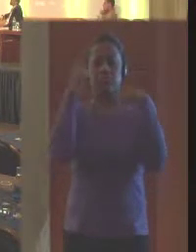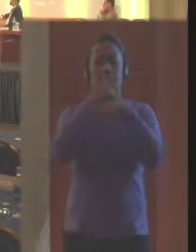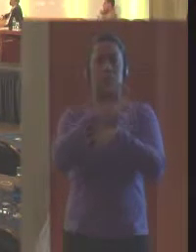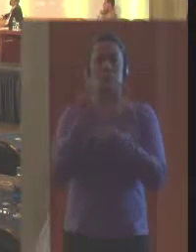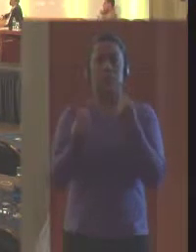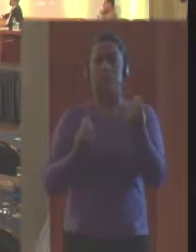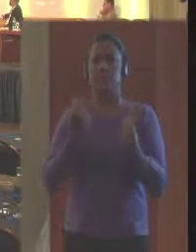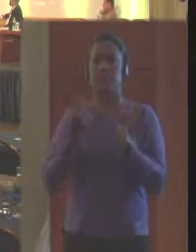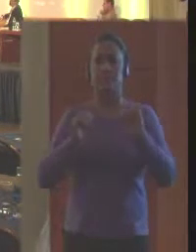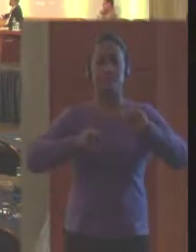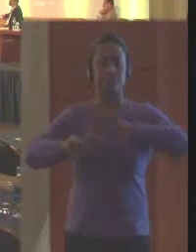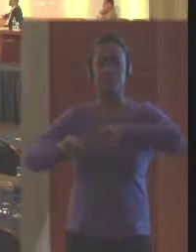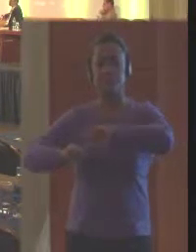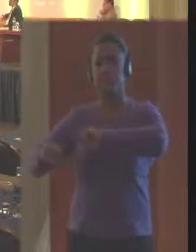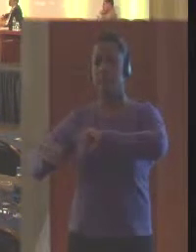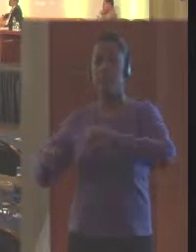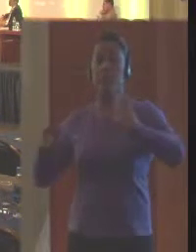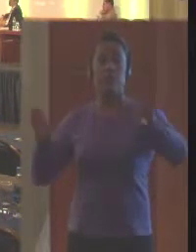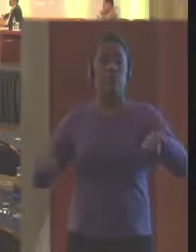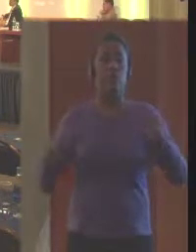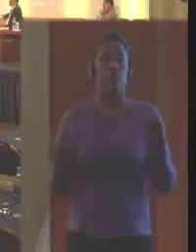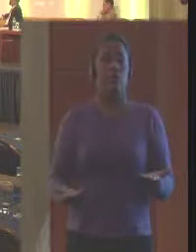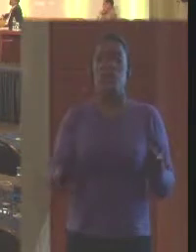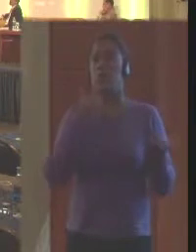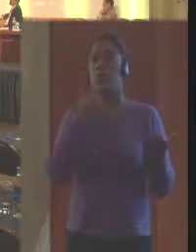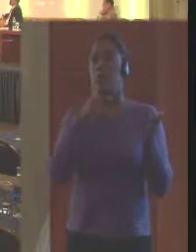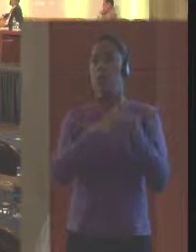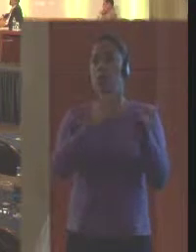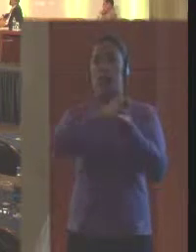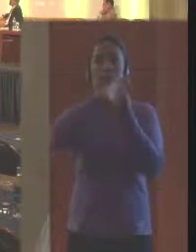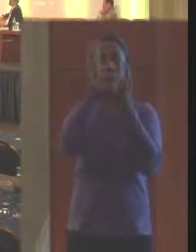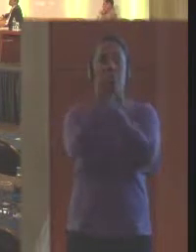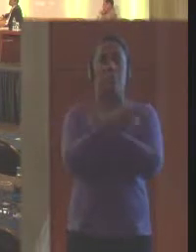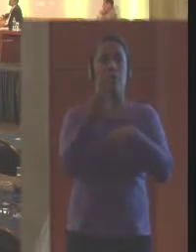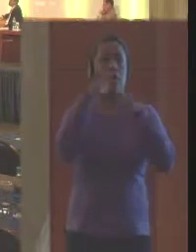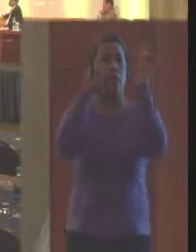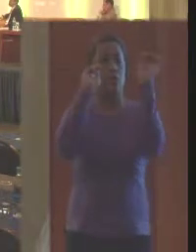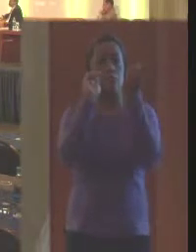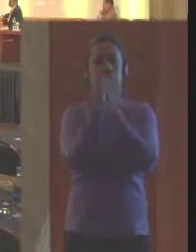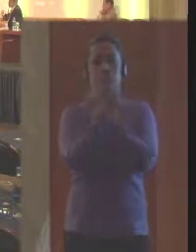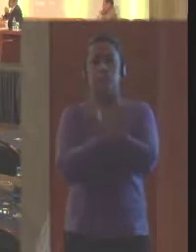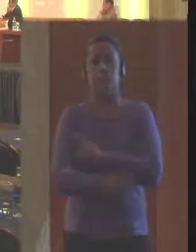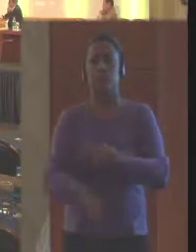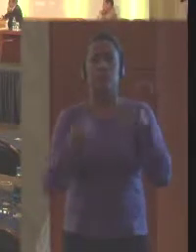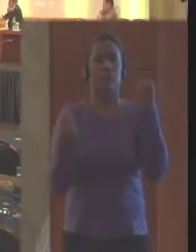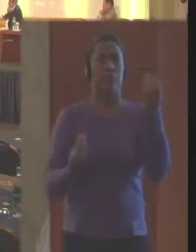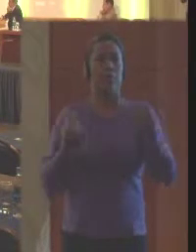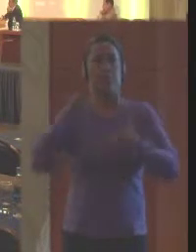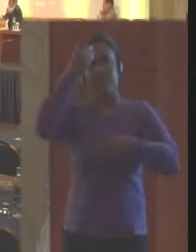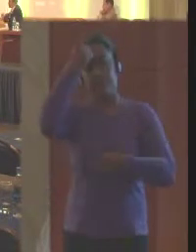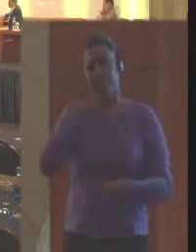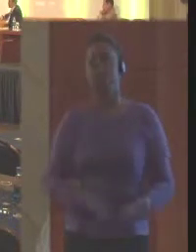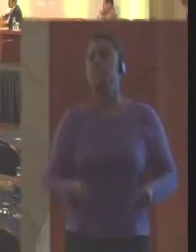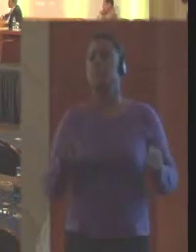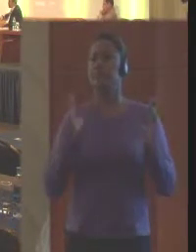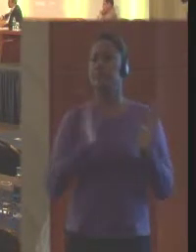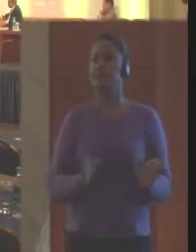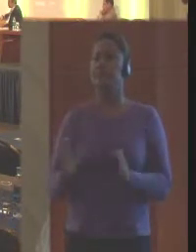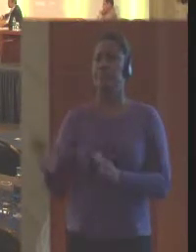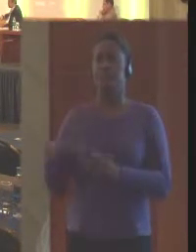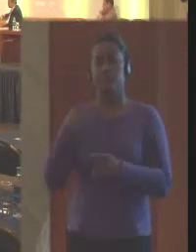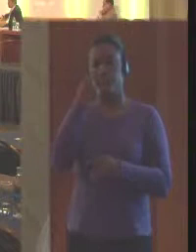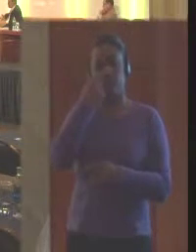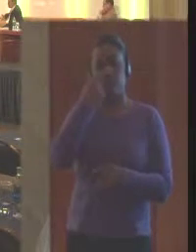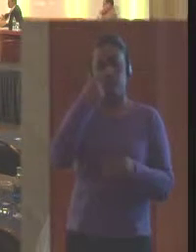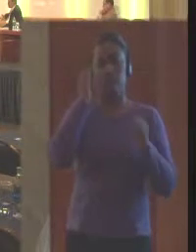la gestión en la mitigación y adaptación a cambio climático, tendremos que tomar decisiones frente a intereses